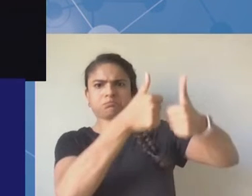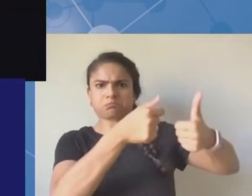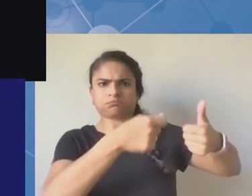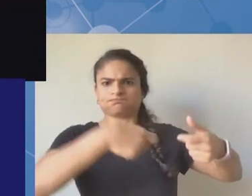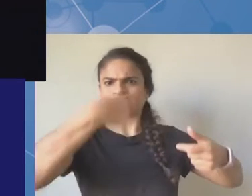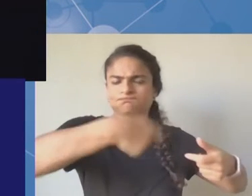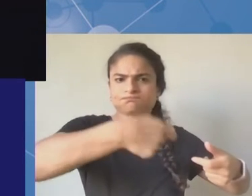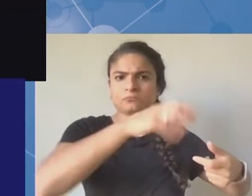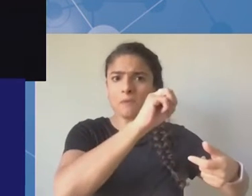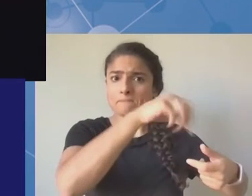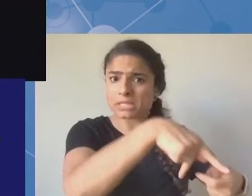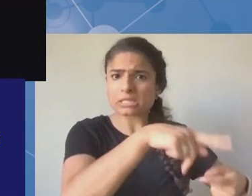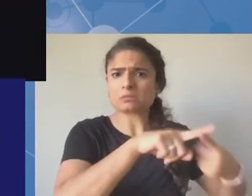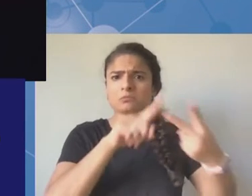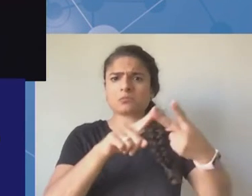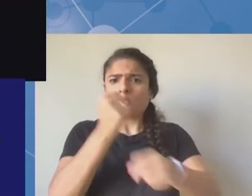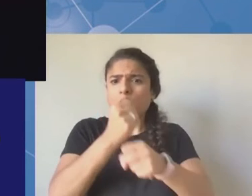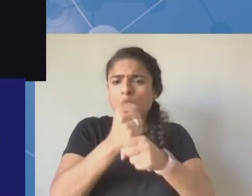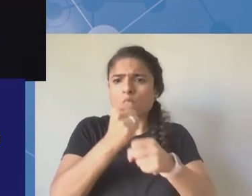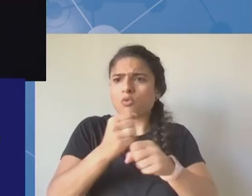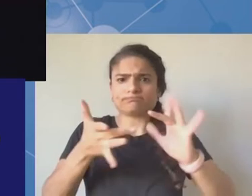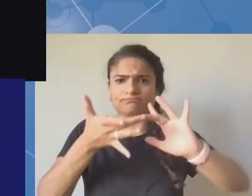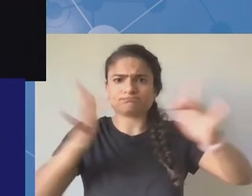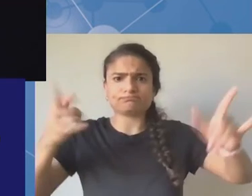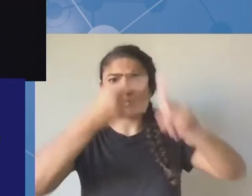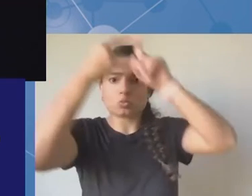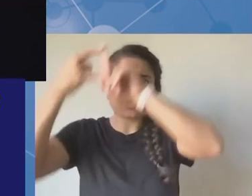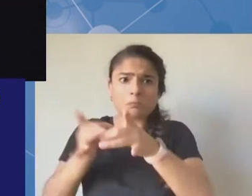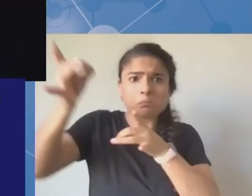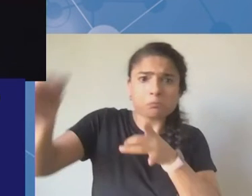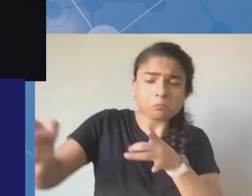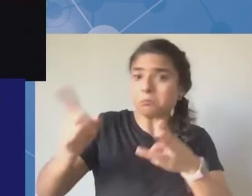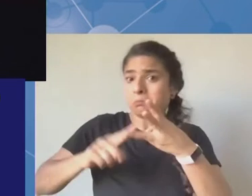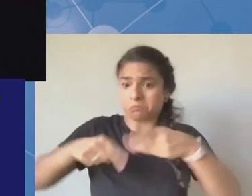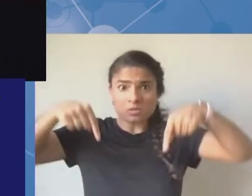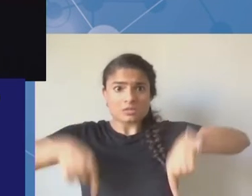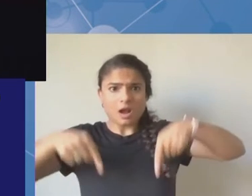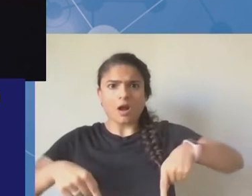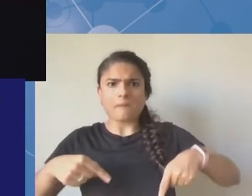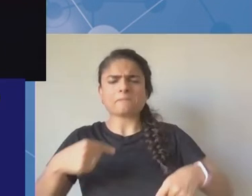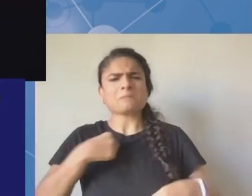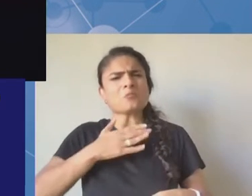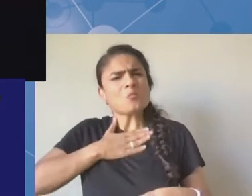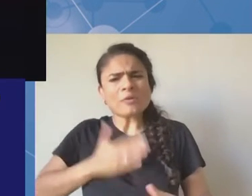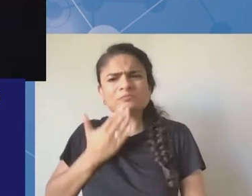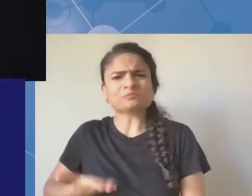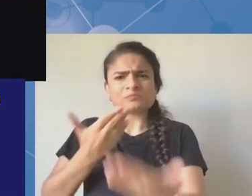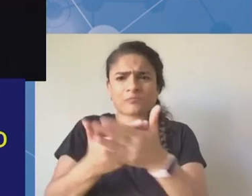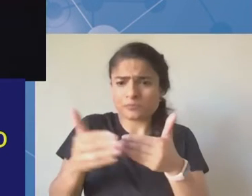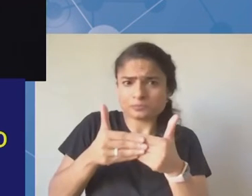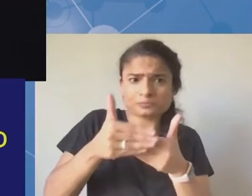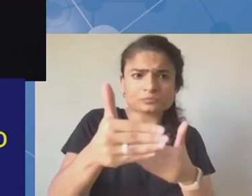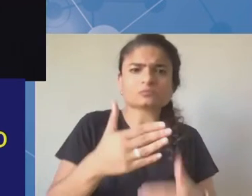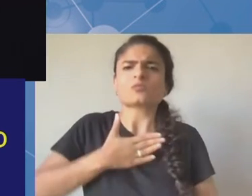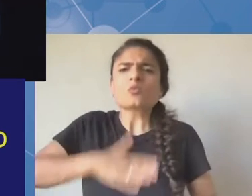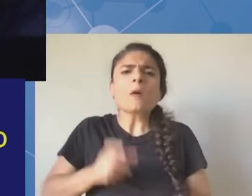con nosotros de forma presencial, otros se conectan por Internet. Me gustaría sugerir lo siguiente. Quizá en el